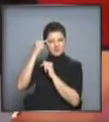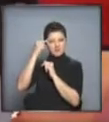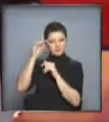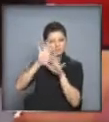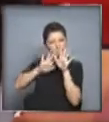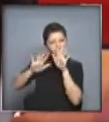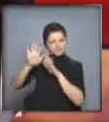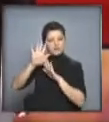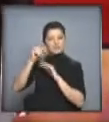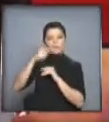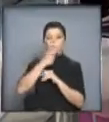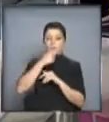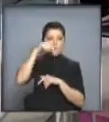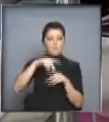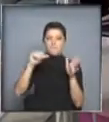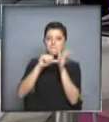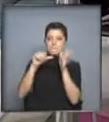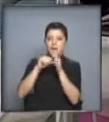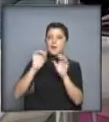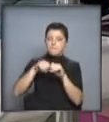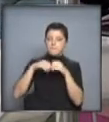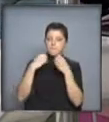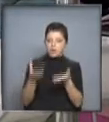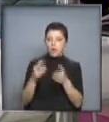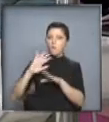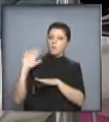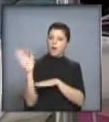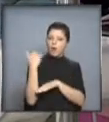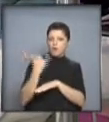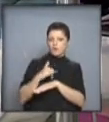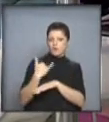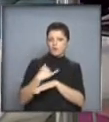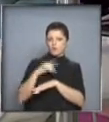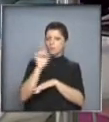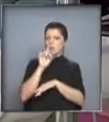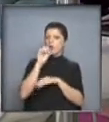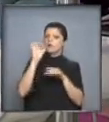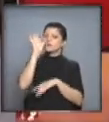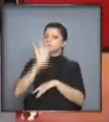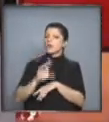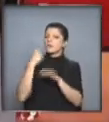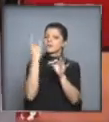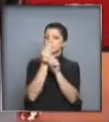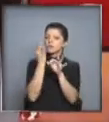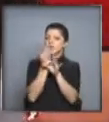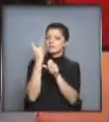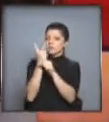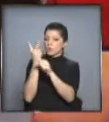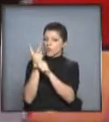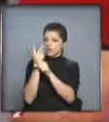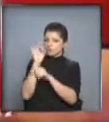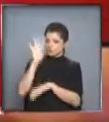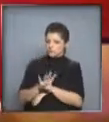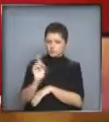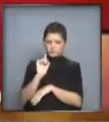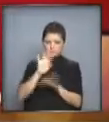para pensar también sobre un país a grandes rasgos, digo, para todos los argentinos, no solamente para los estudiantes secundarios un boleto. Rocío, me voy con Wisa,